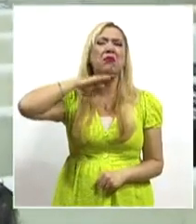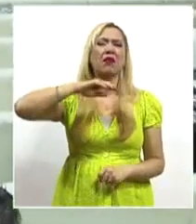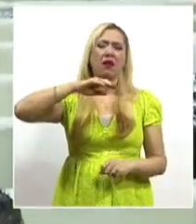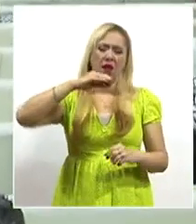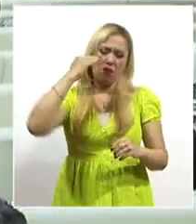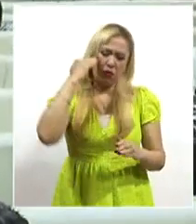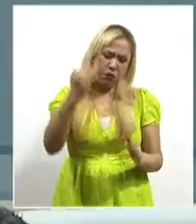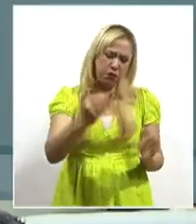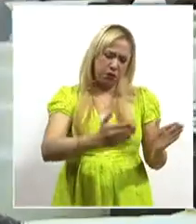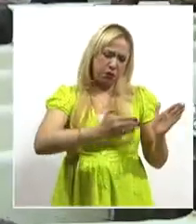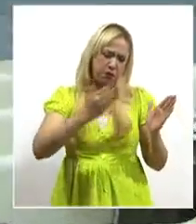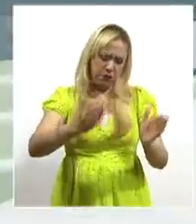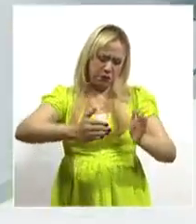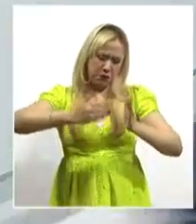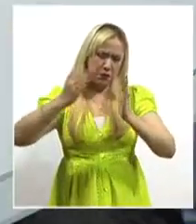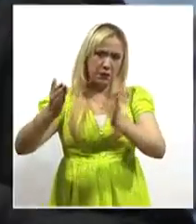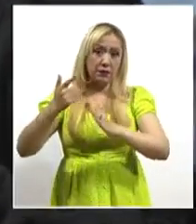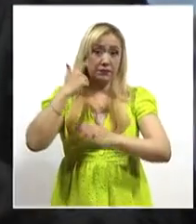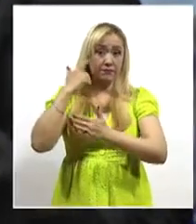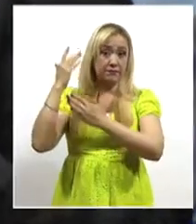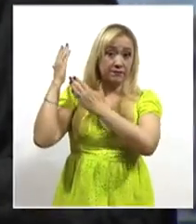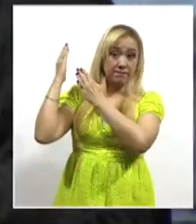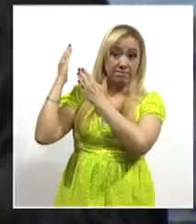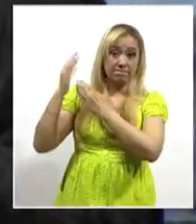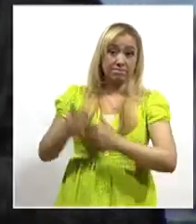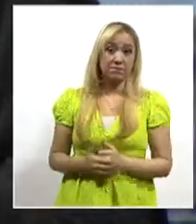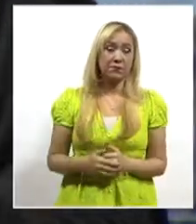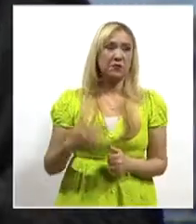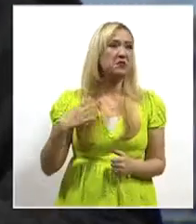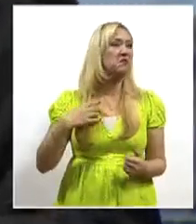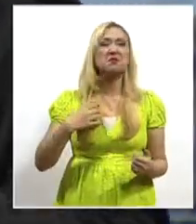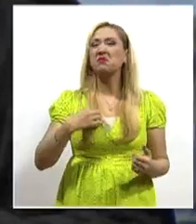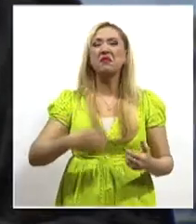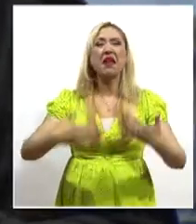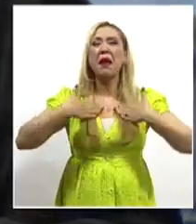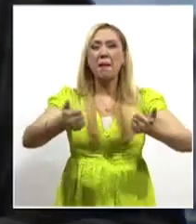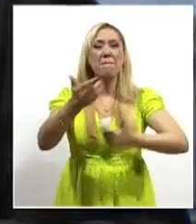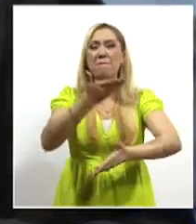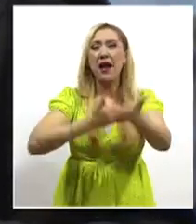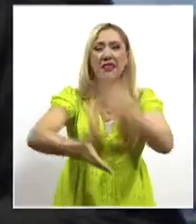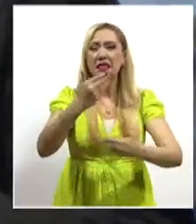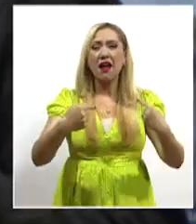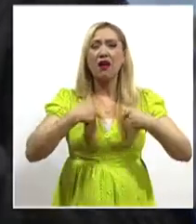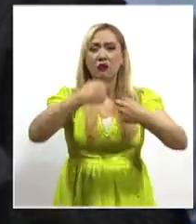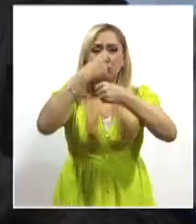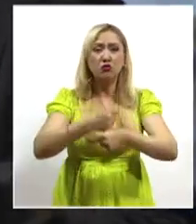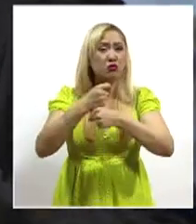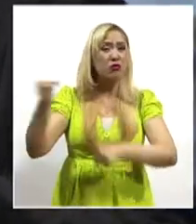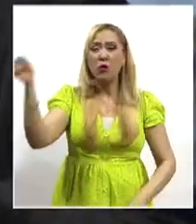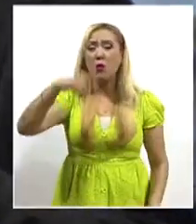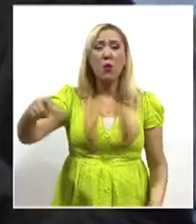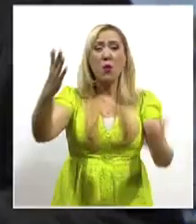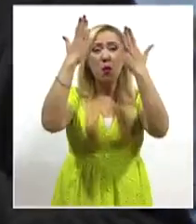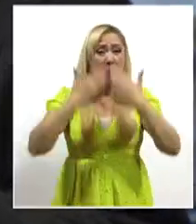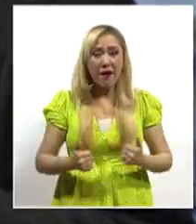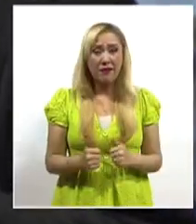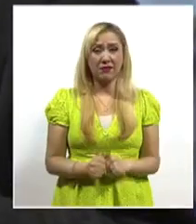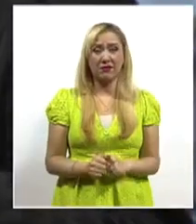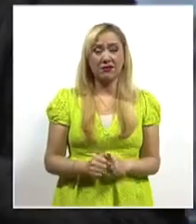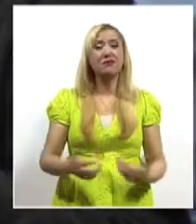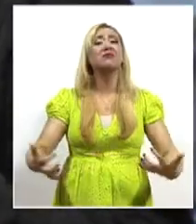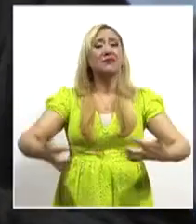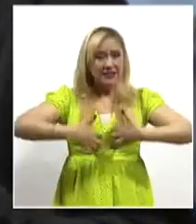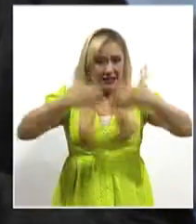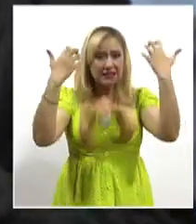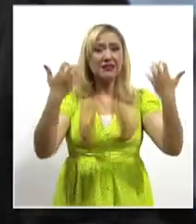Vamos a escucharlos. No hay empatía hacia las víctimas y eso es tremendo. ¿Por qué? Porque